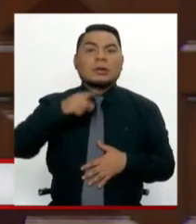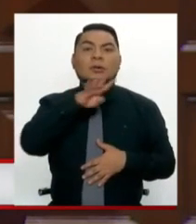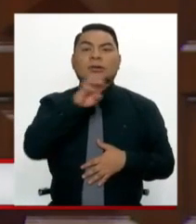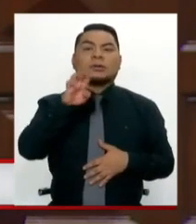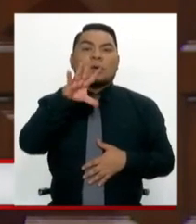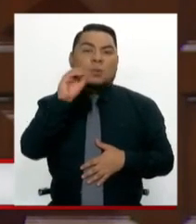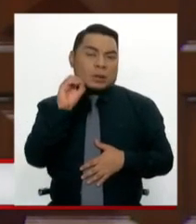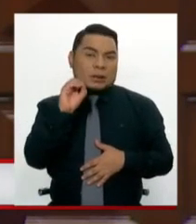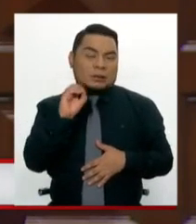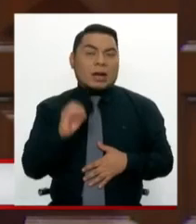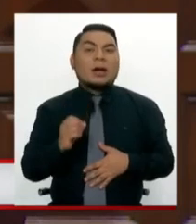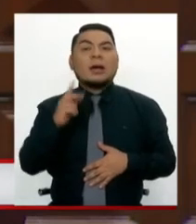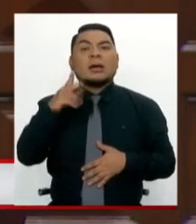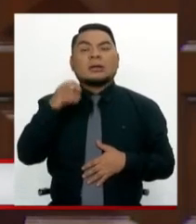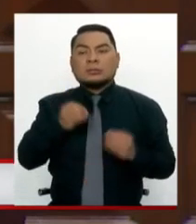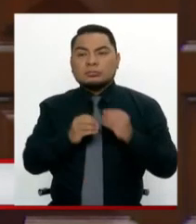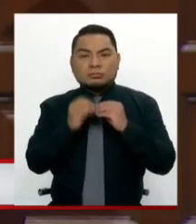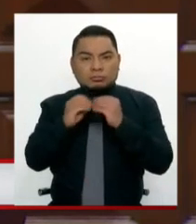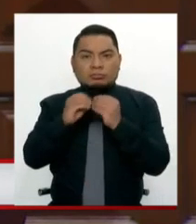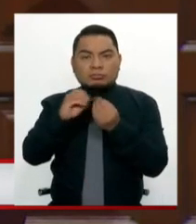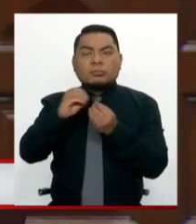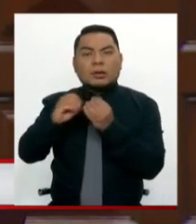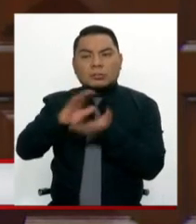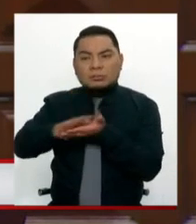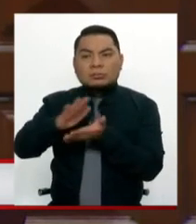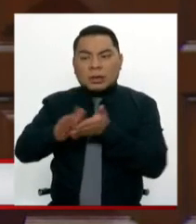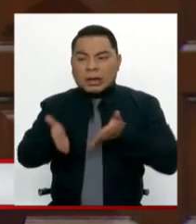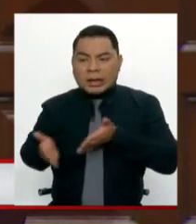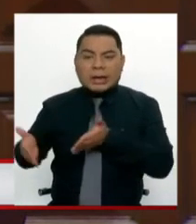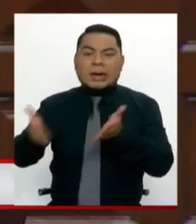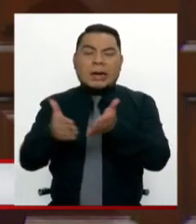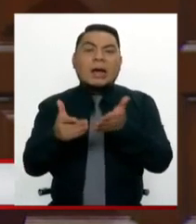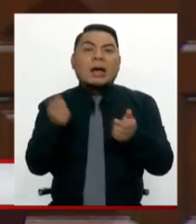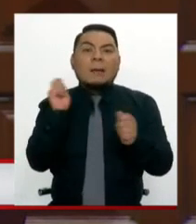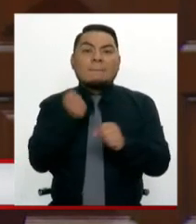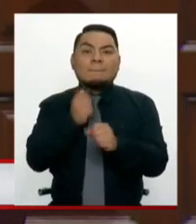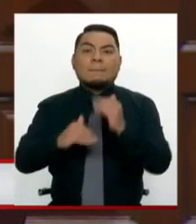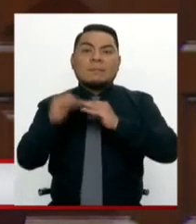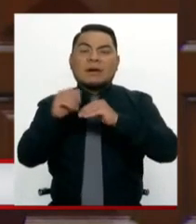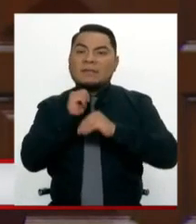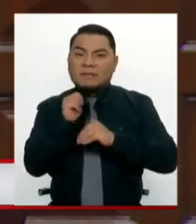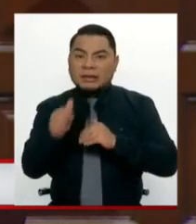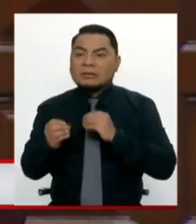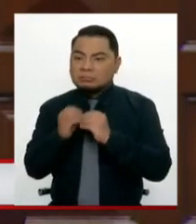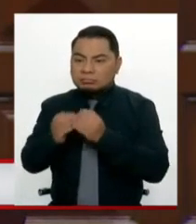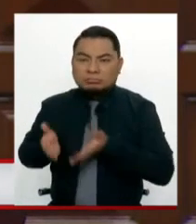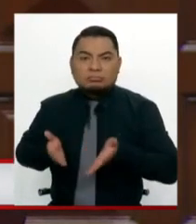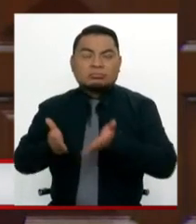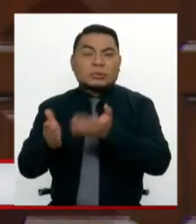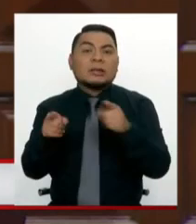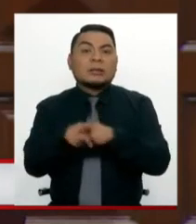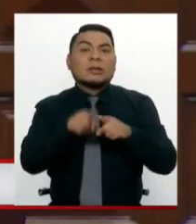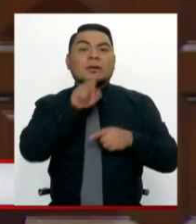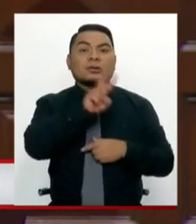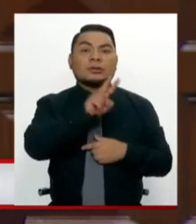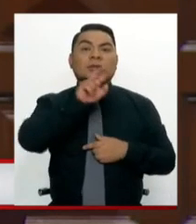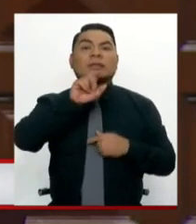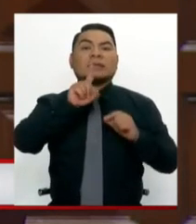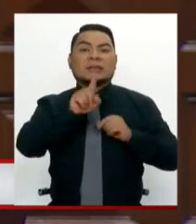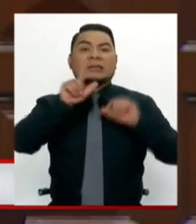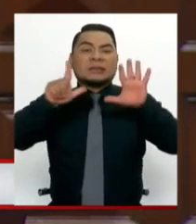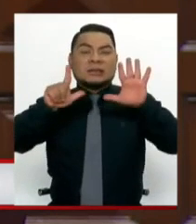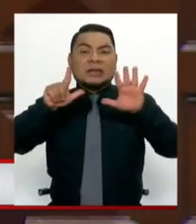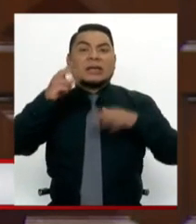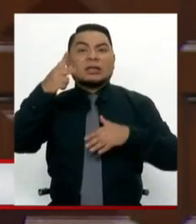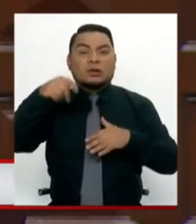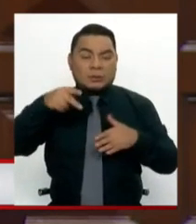4.440 kilómetros de mantenimiento rutinario en carreteras no pavimentadas. Asimismo, 217 kilómetros de